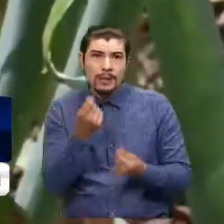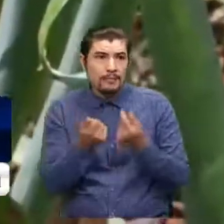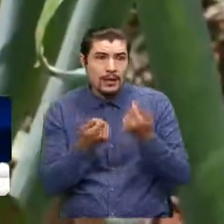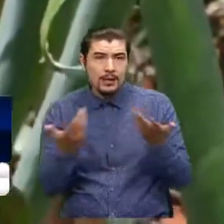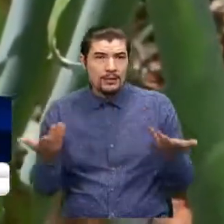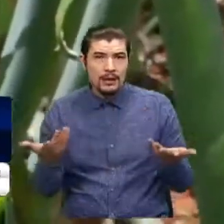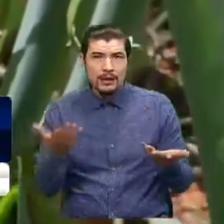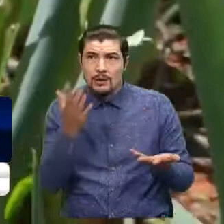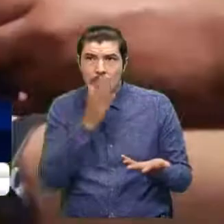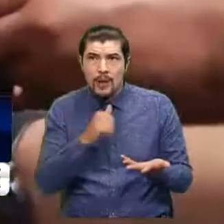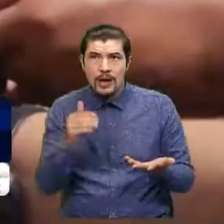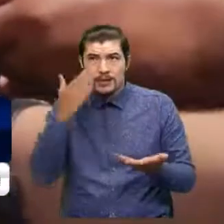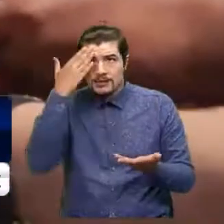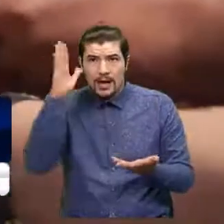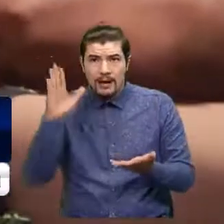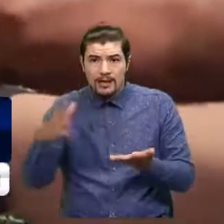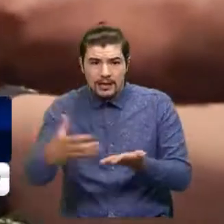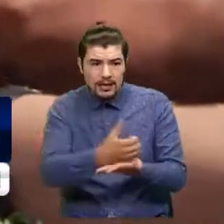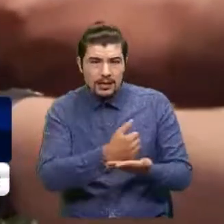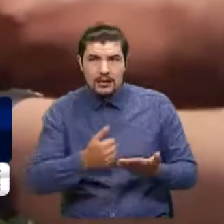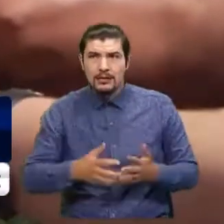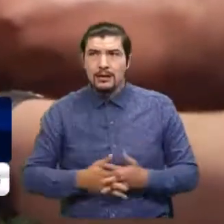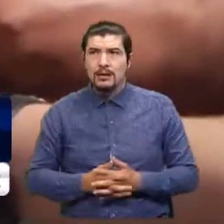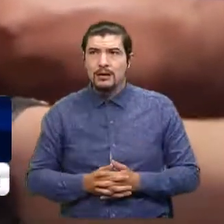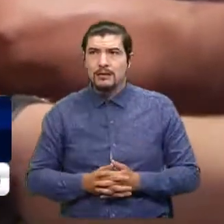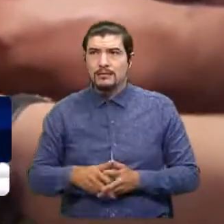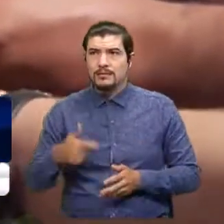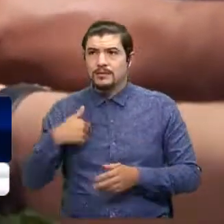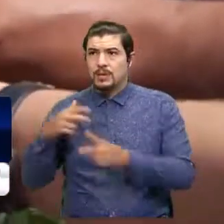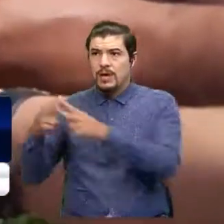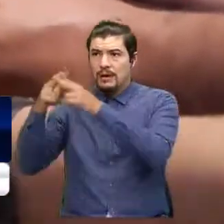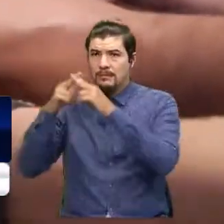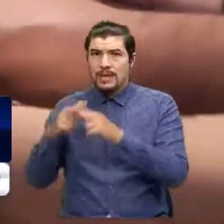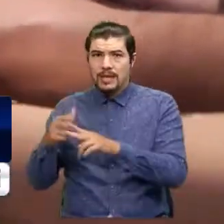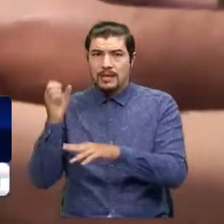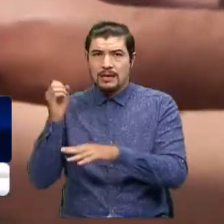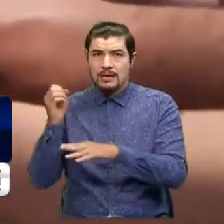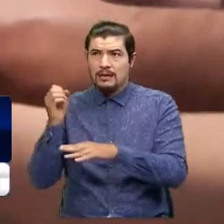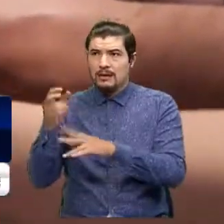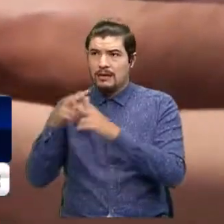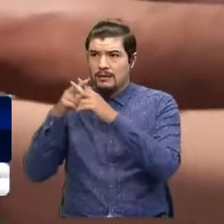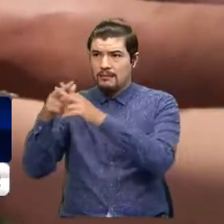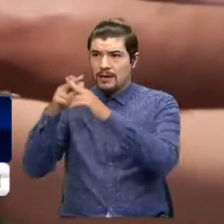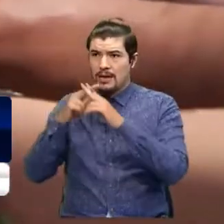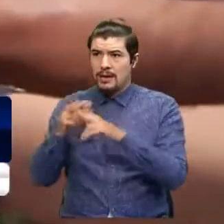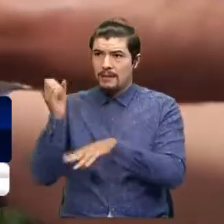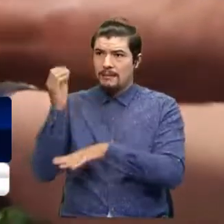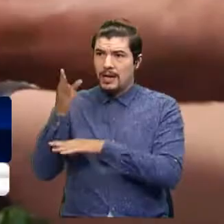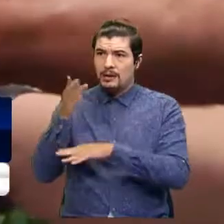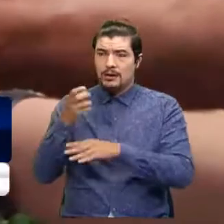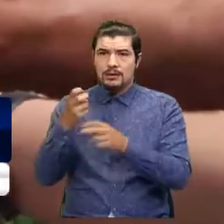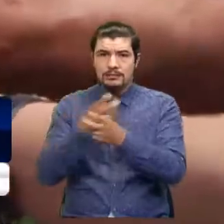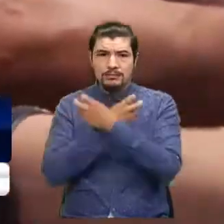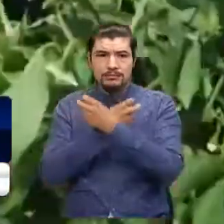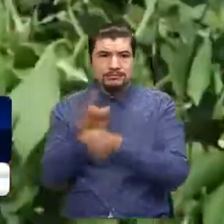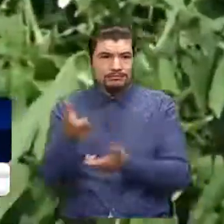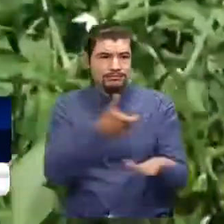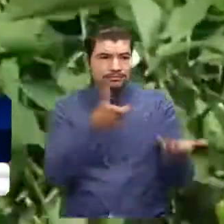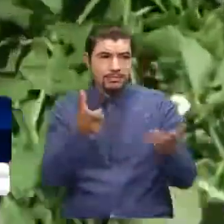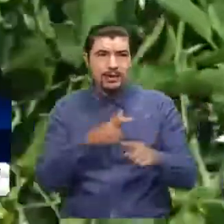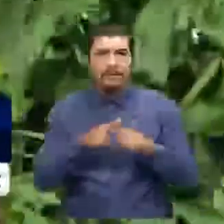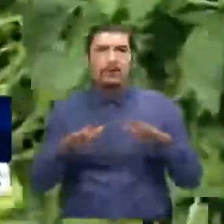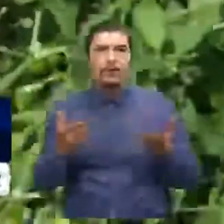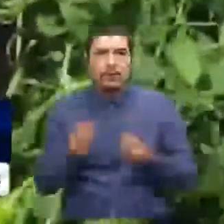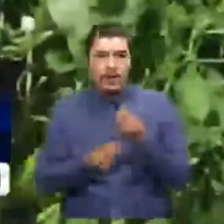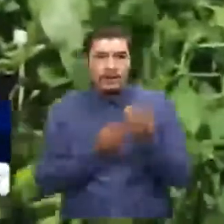qué debiendo plátanos van que todo eso para el benito tiene que derecha y ahorita pues como hay uno para que trabajando al